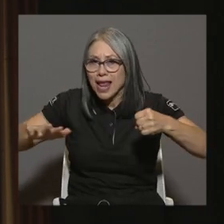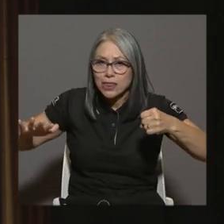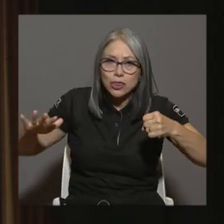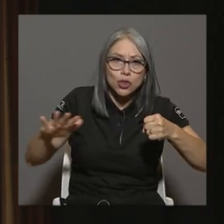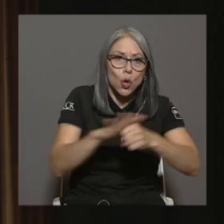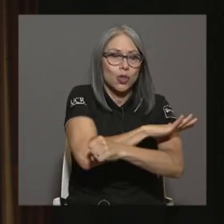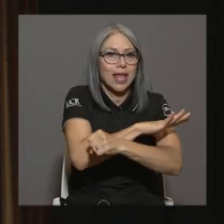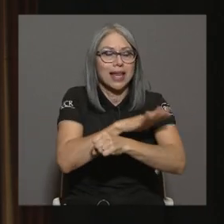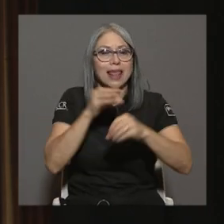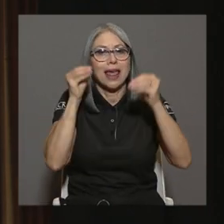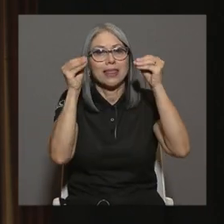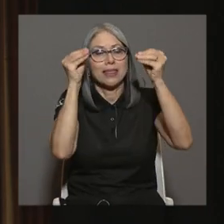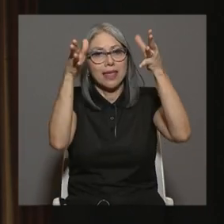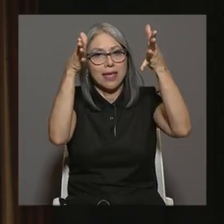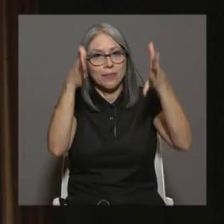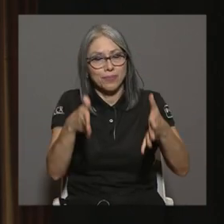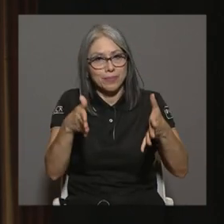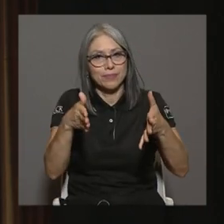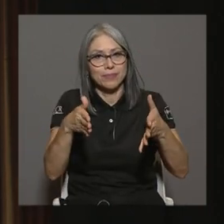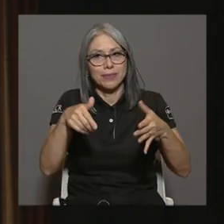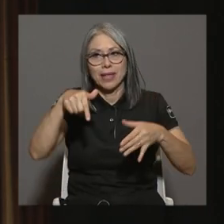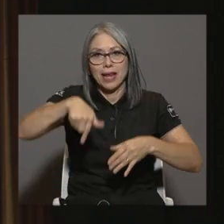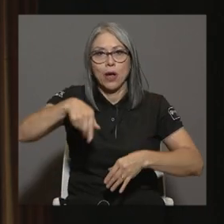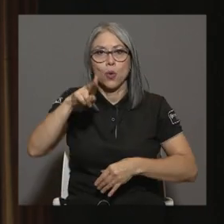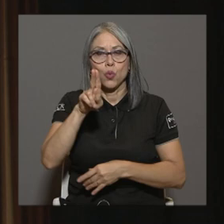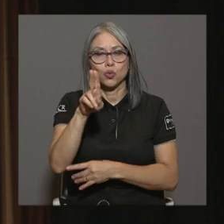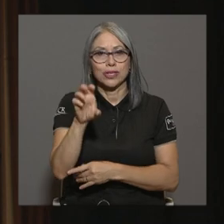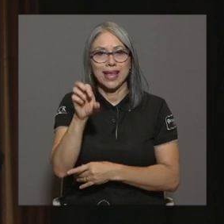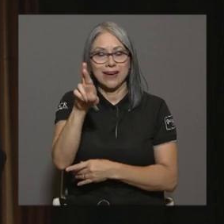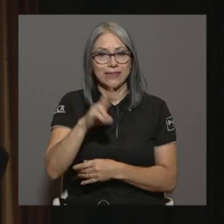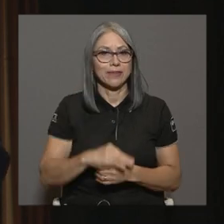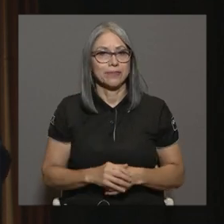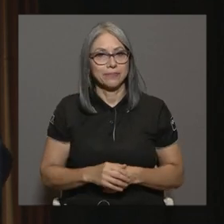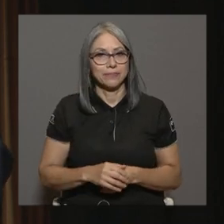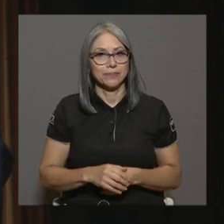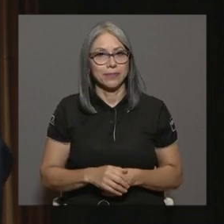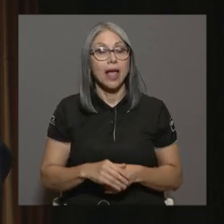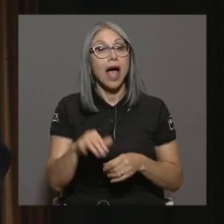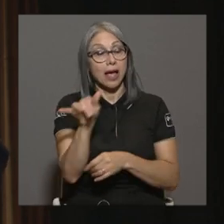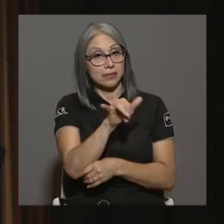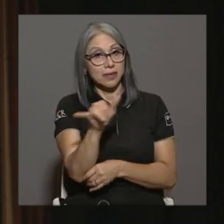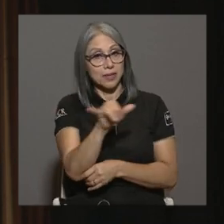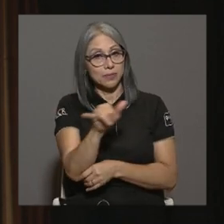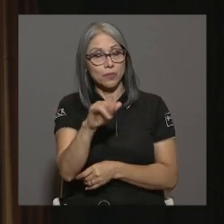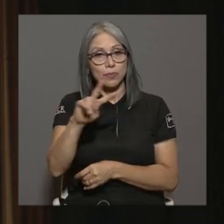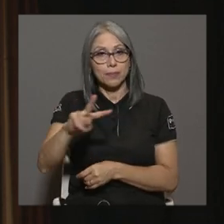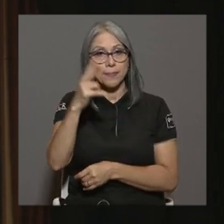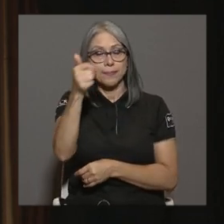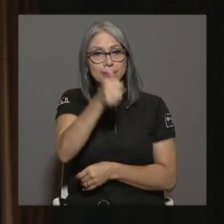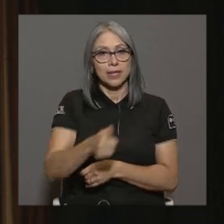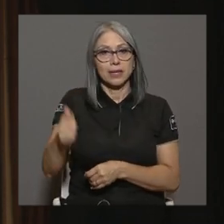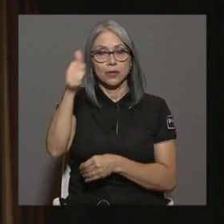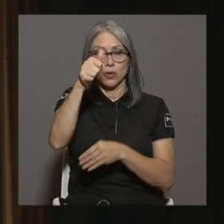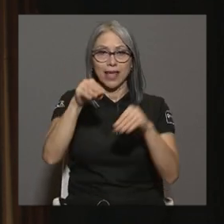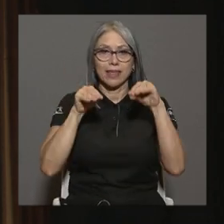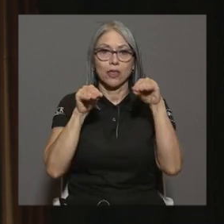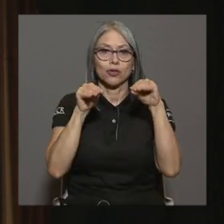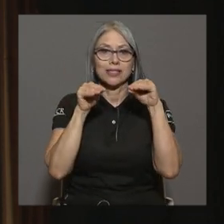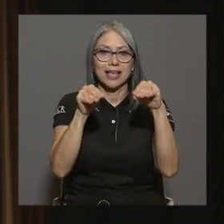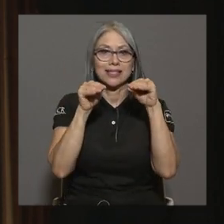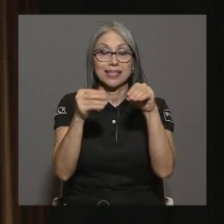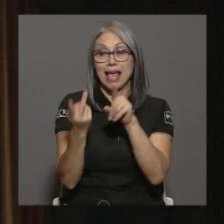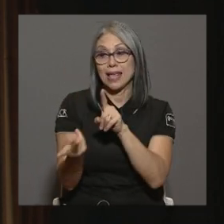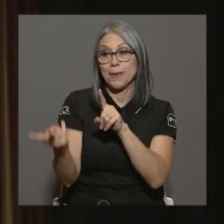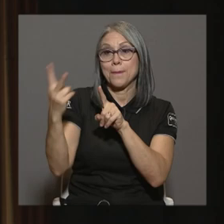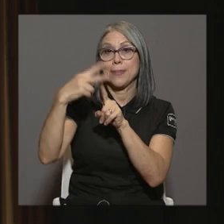del personal académico de la UCR. Asimismo, la Vicerrectoría de Docencia, implementando